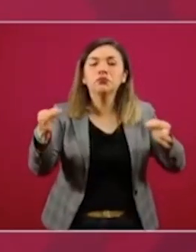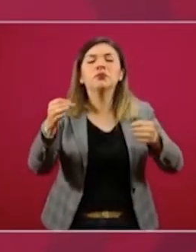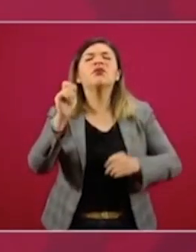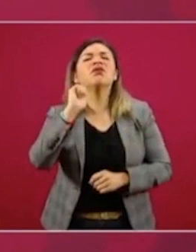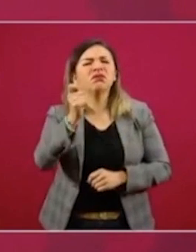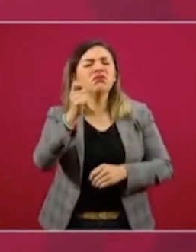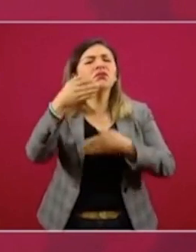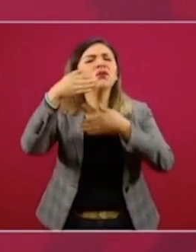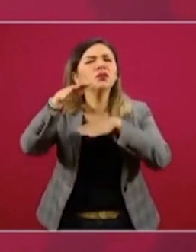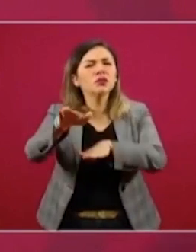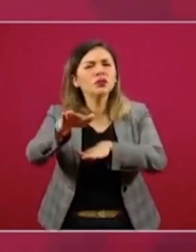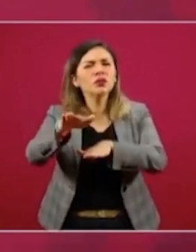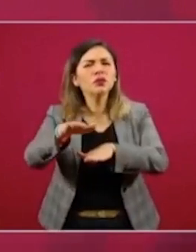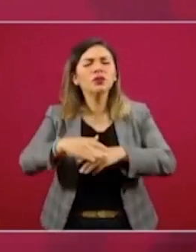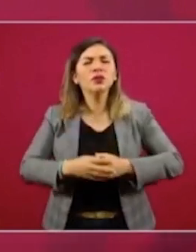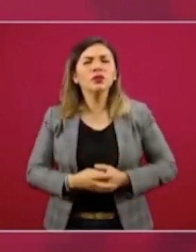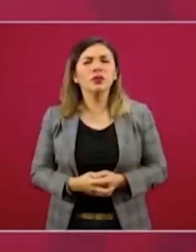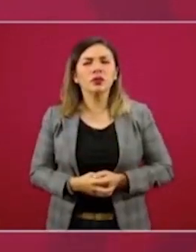sobre